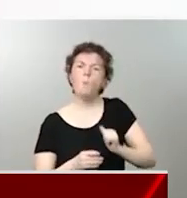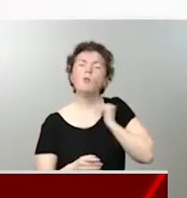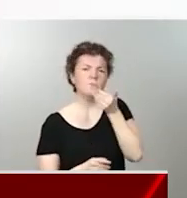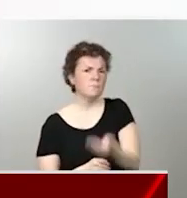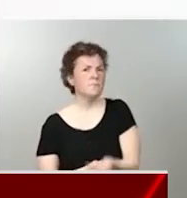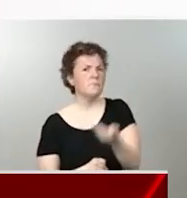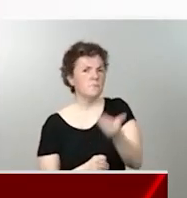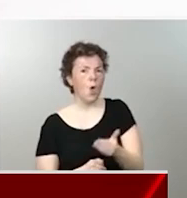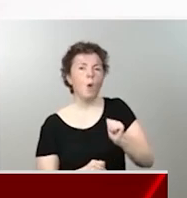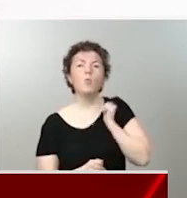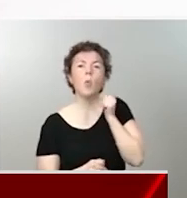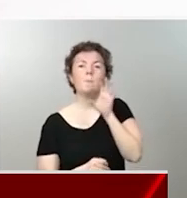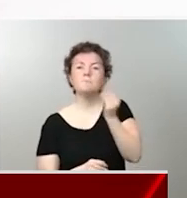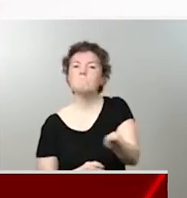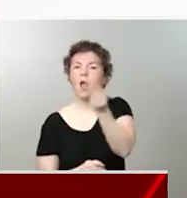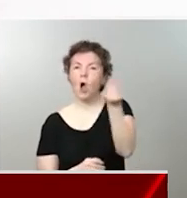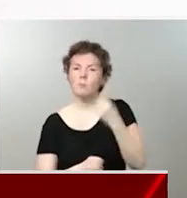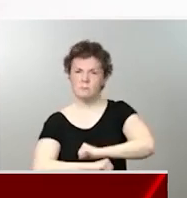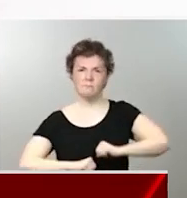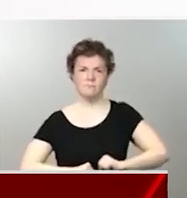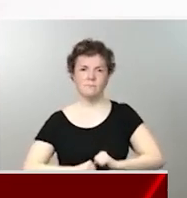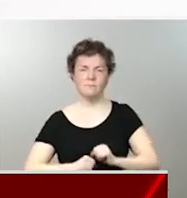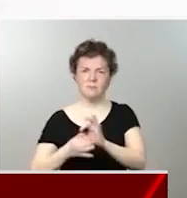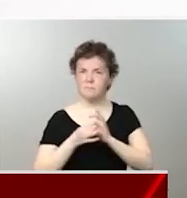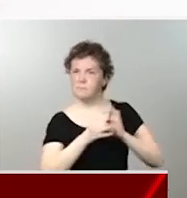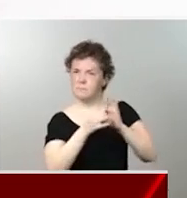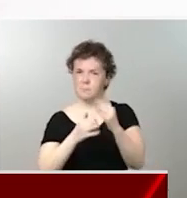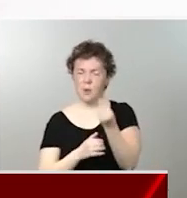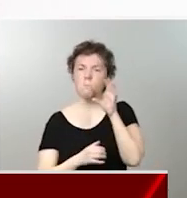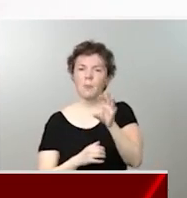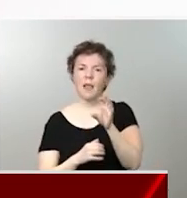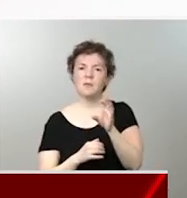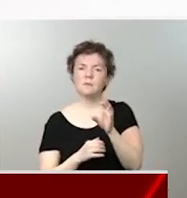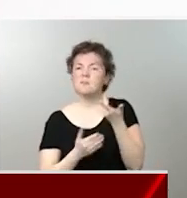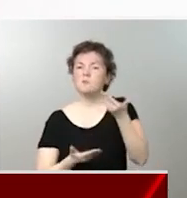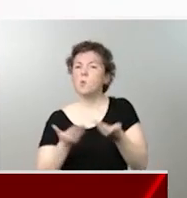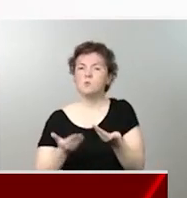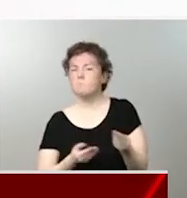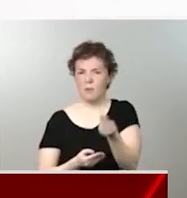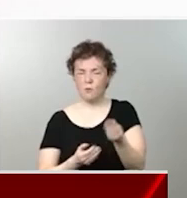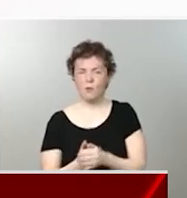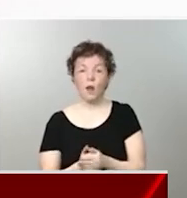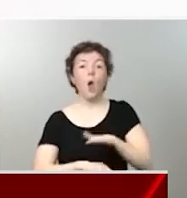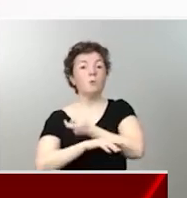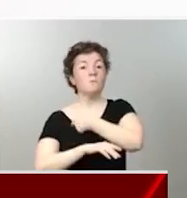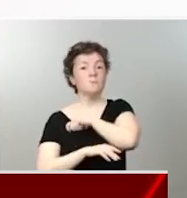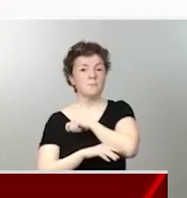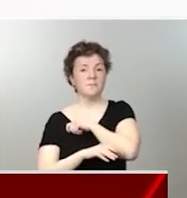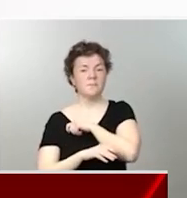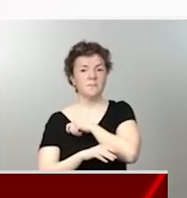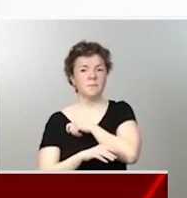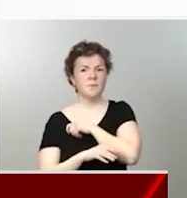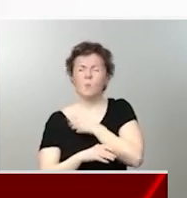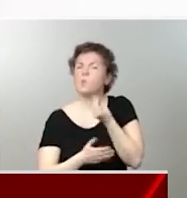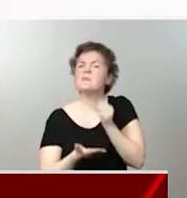complique y acaben acusándole a él de malversación. Esta es la historia. Entonces, ¿qué es lo que están haciendo? Fabricarse efectivamente un código penal a la